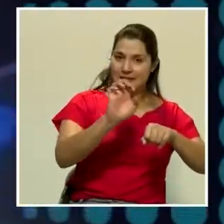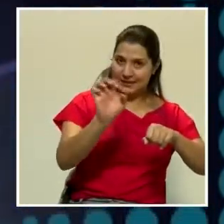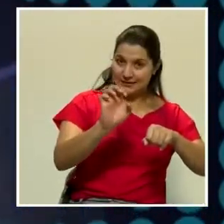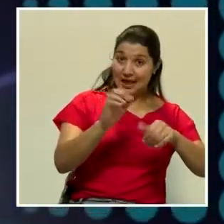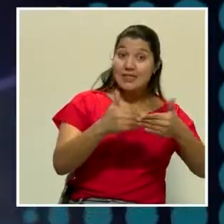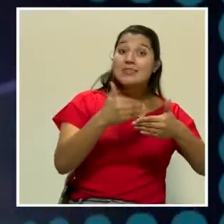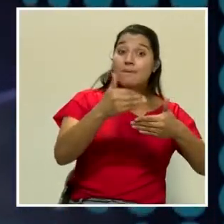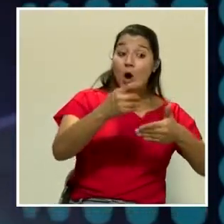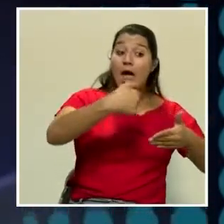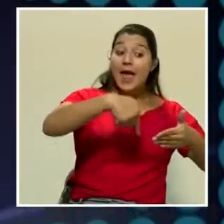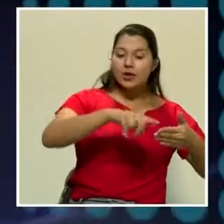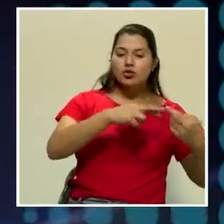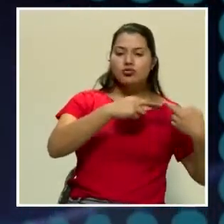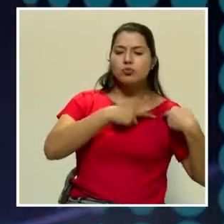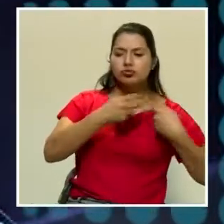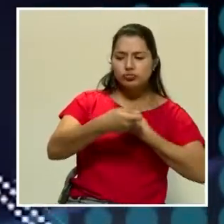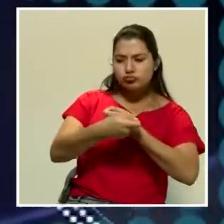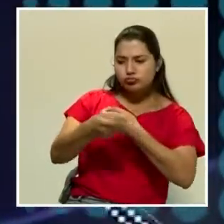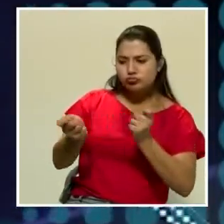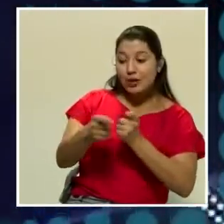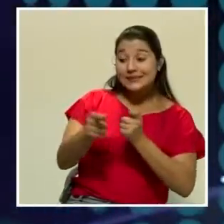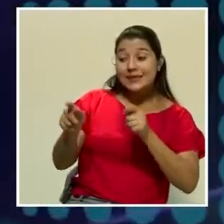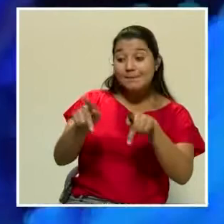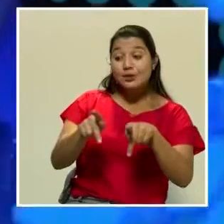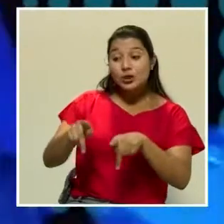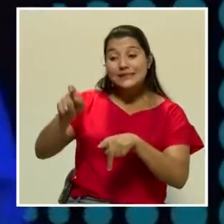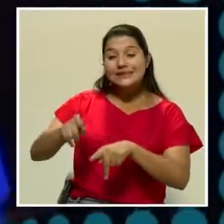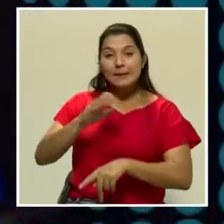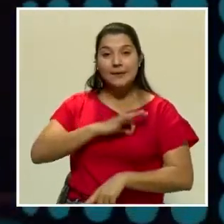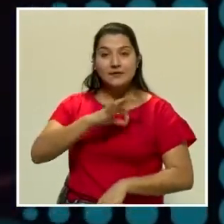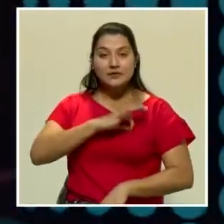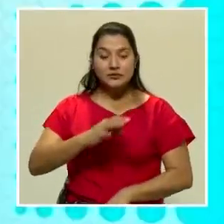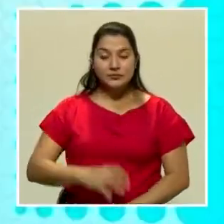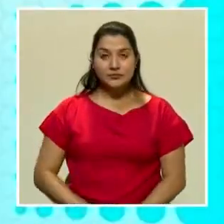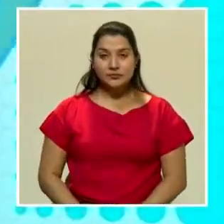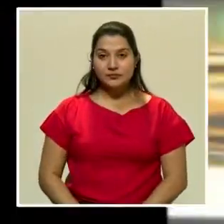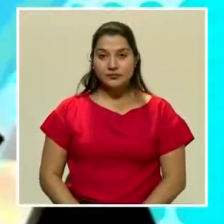y posteriormente será entregado entre las personas beneficiarias.